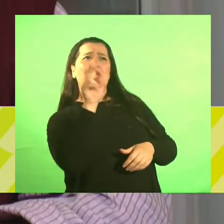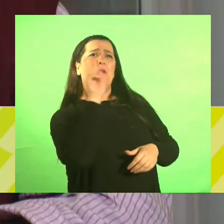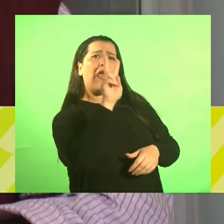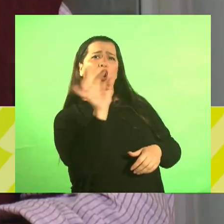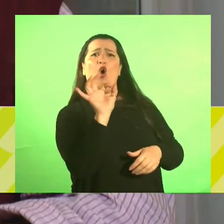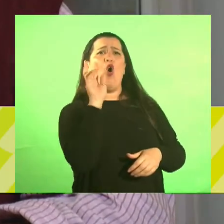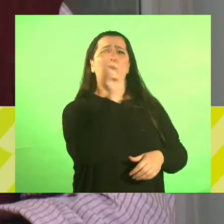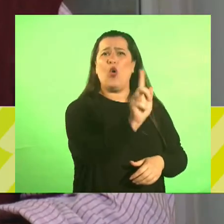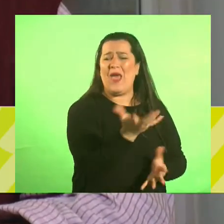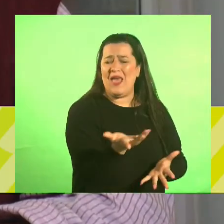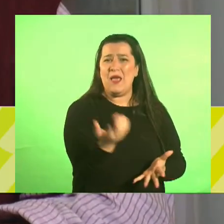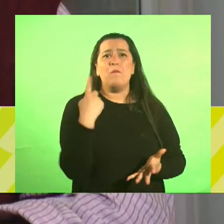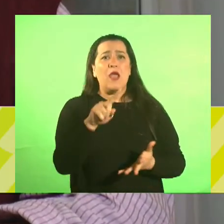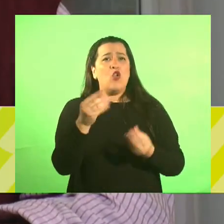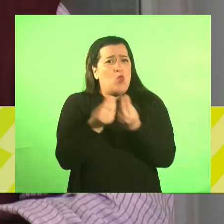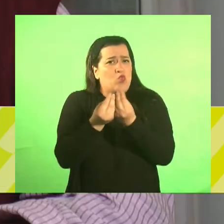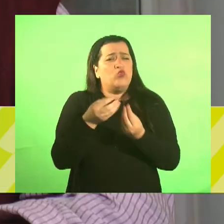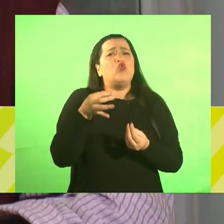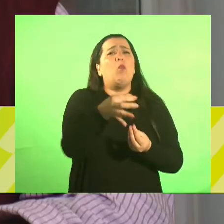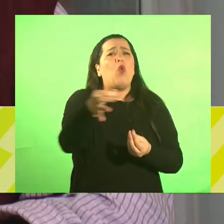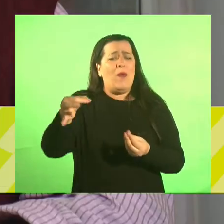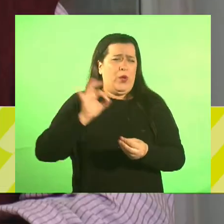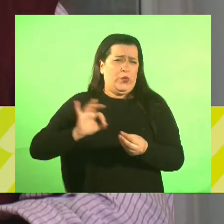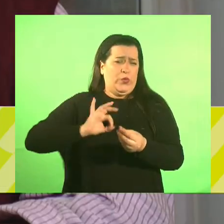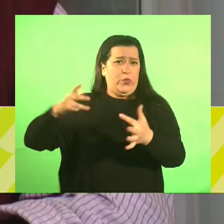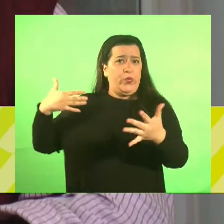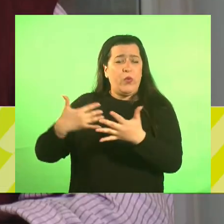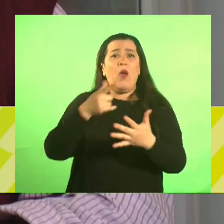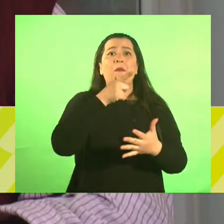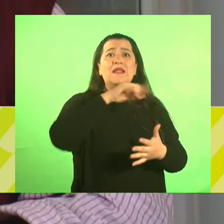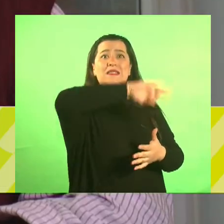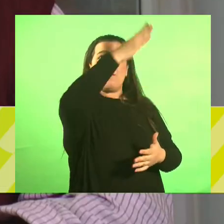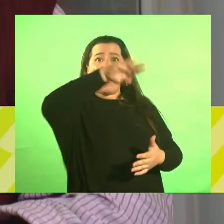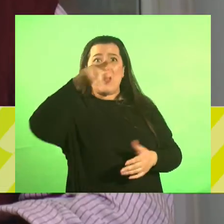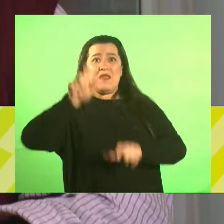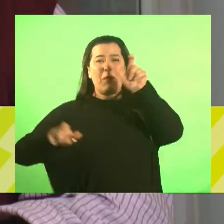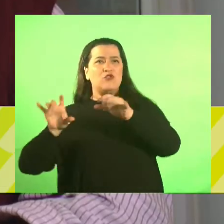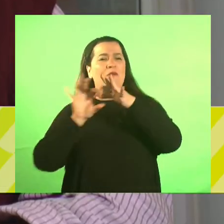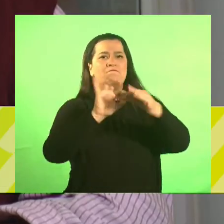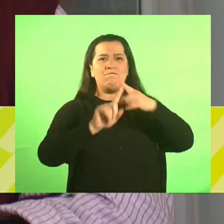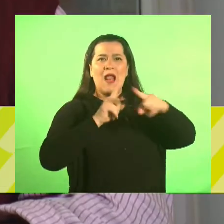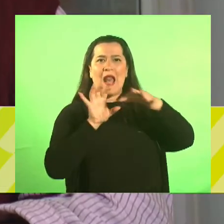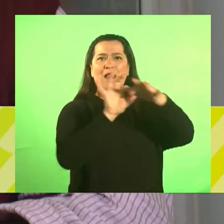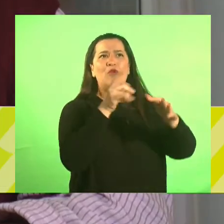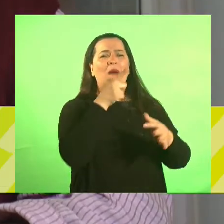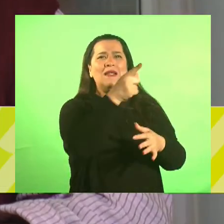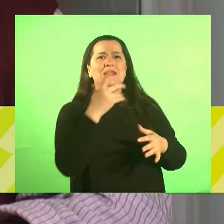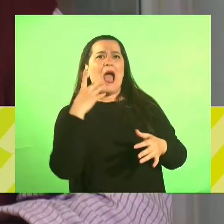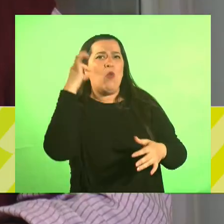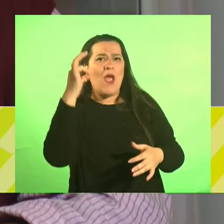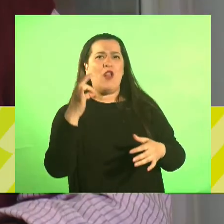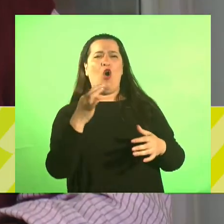montaña? Pero hay muchos pueblos ancestrales que para la montaña es una relación, la montaña es un apu, es un abuelo. Digo,